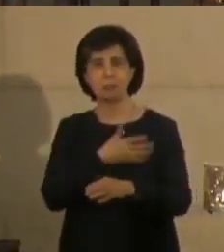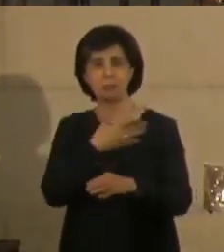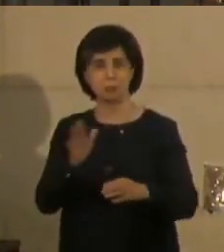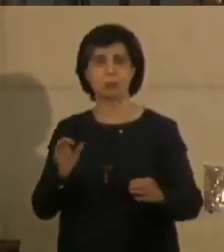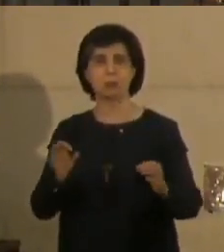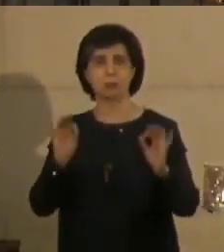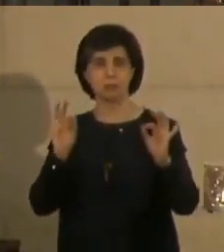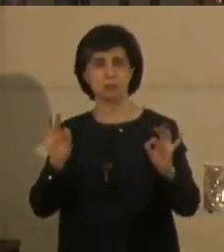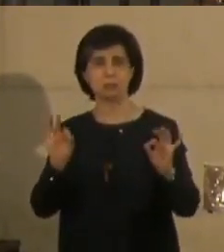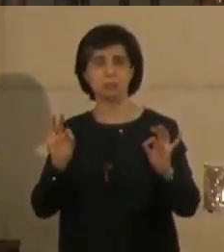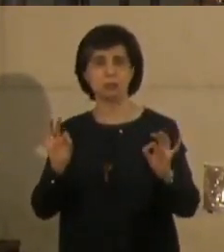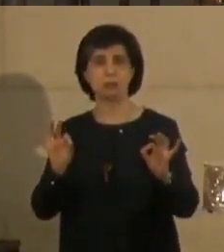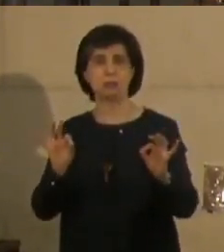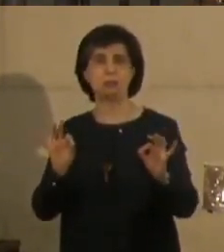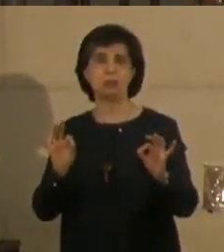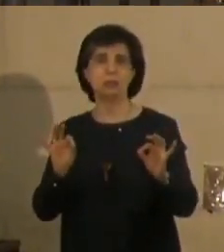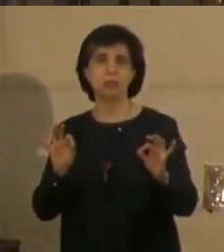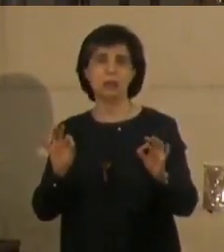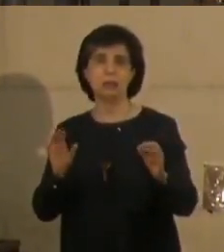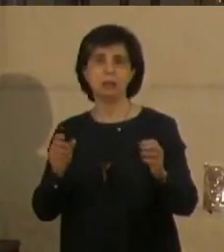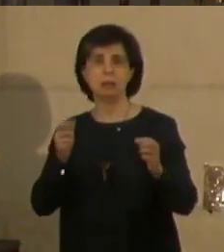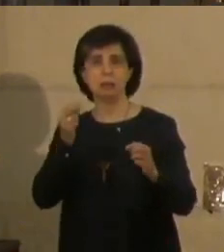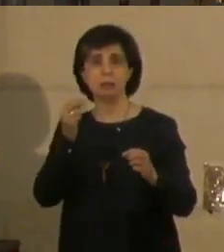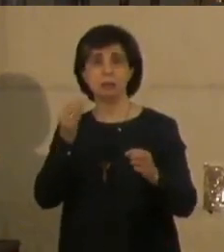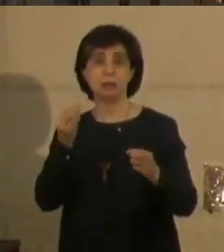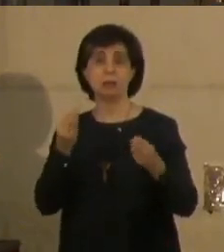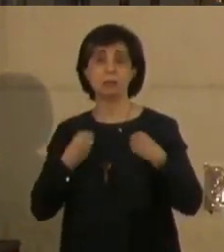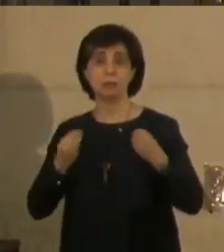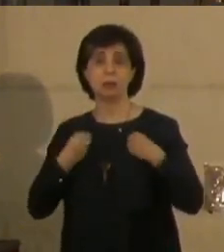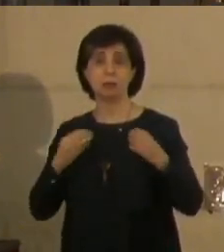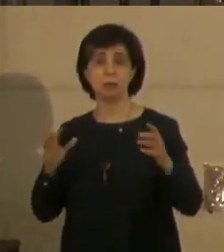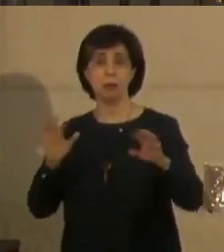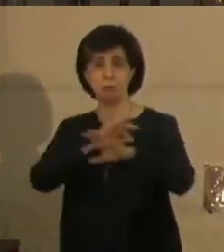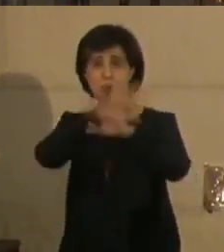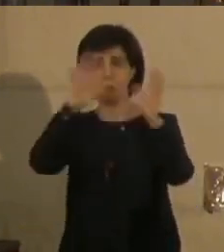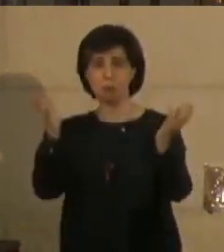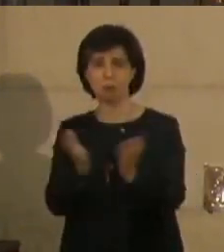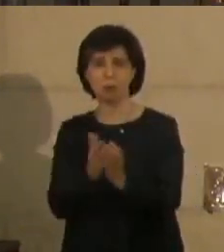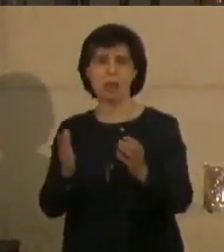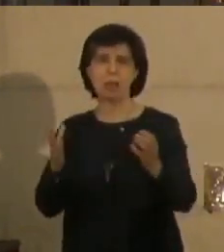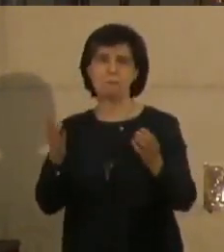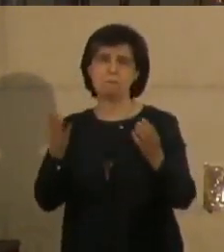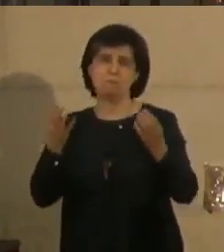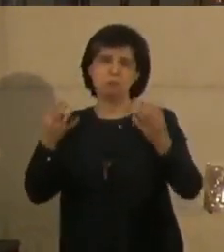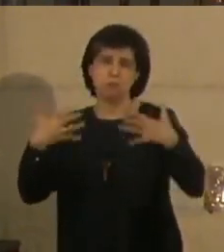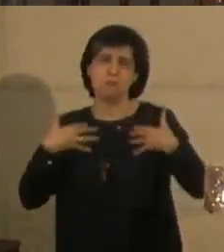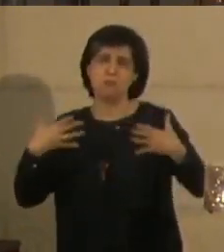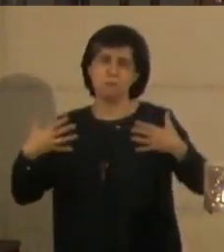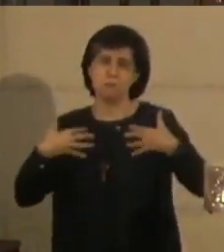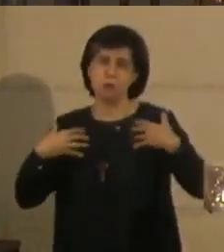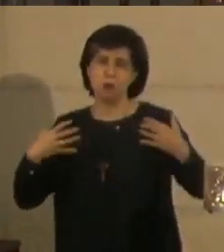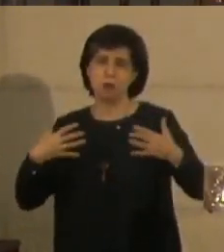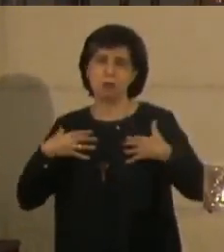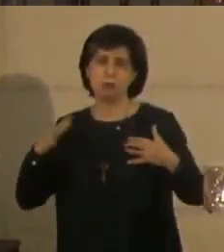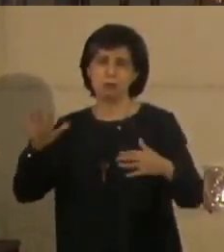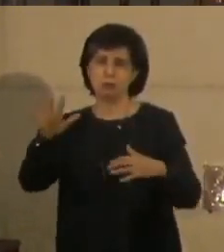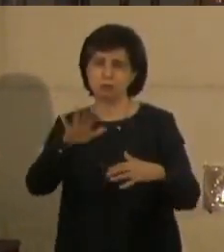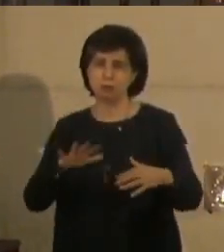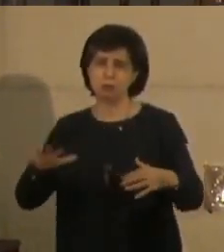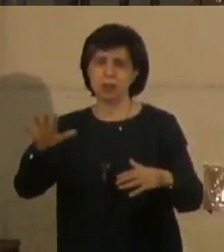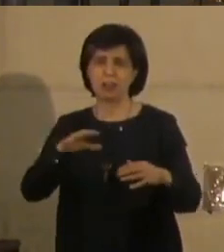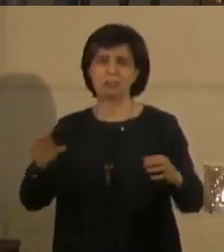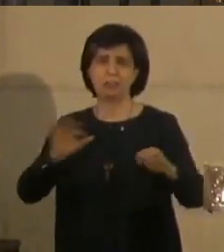este momento en que está viviendo la humanidad, donde hay tanto sufrimiento en todos los lugares de la